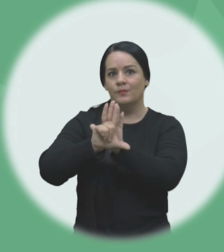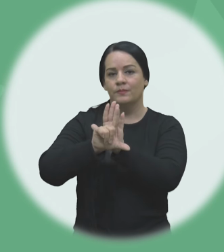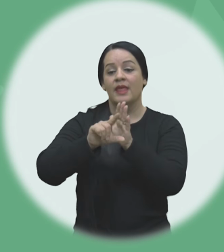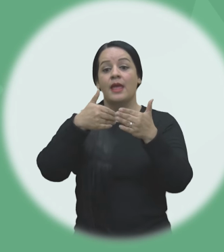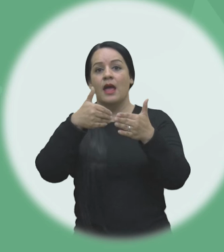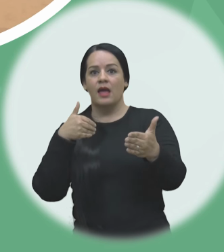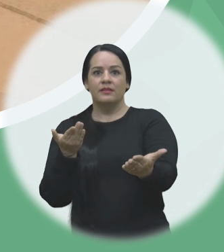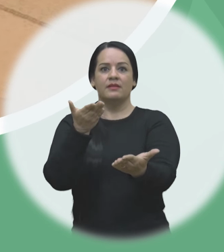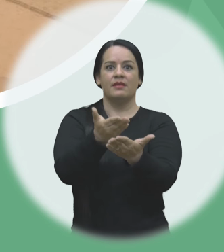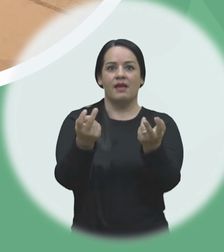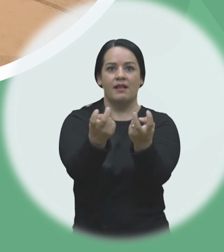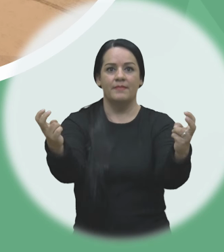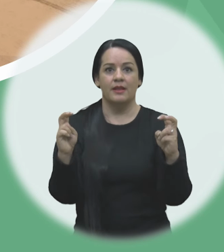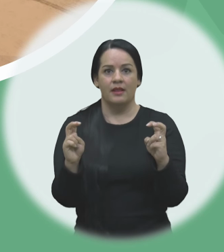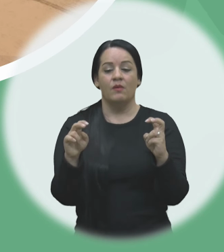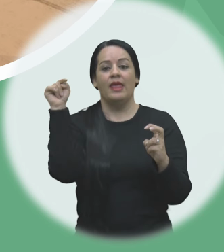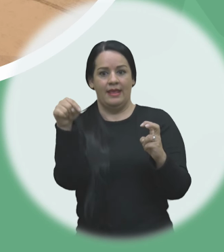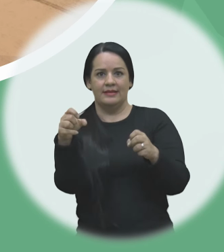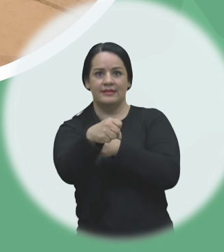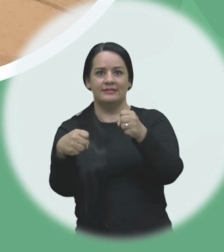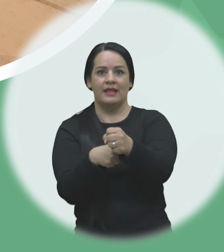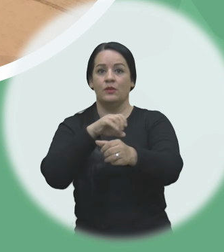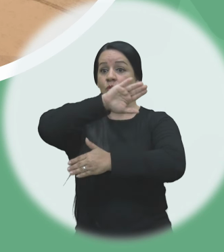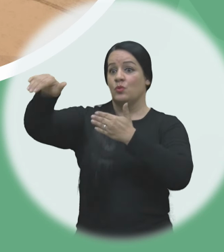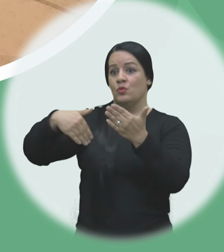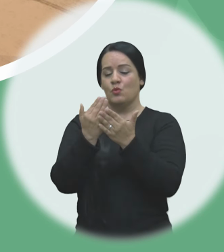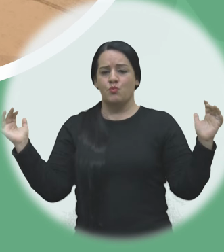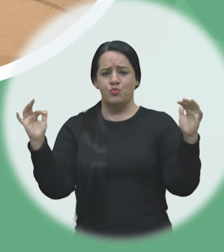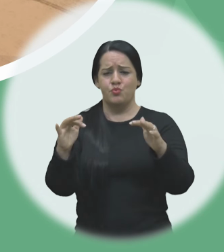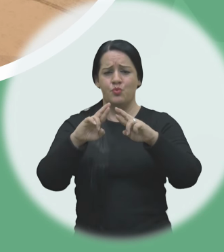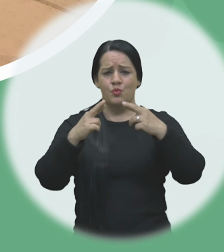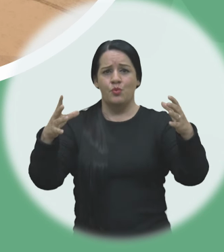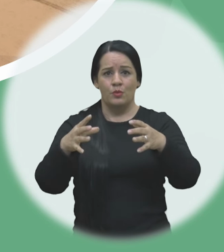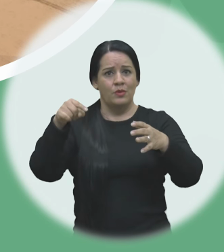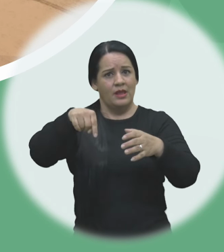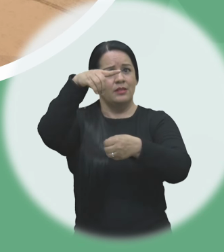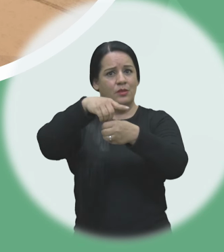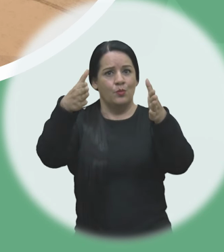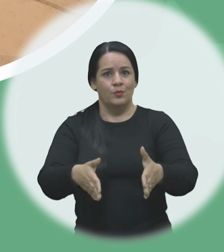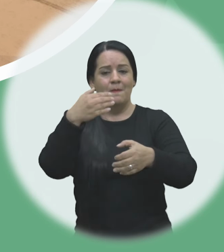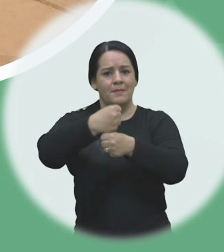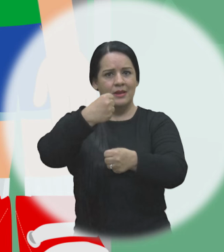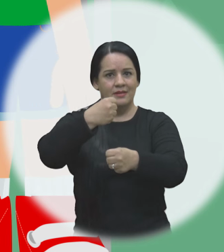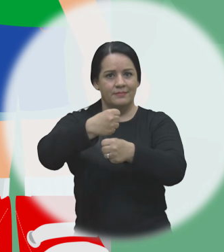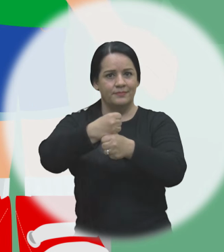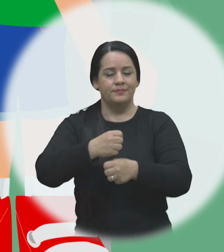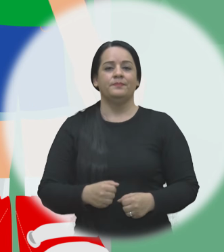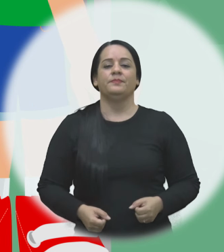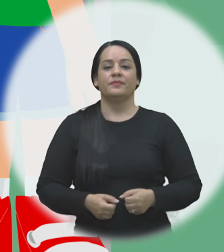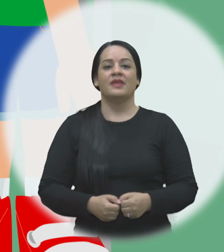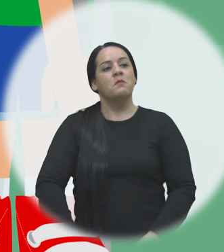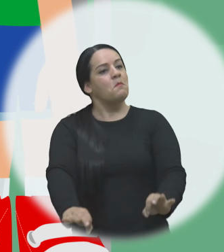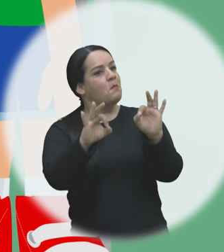proyectos de ley antes de llegar al plenario, que es la sala donde todos los diputados se reúnen para hacer sus tareas. Muy